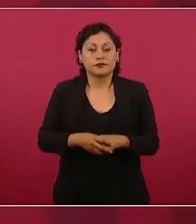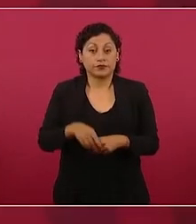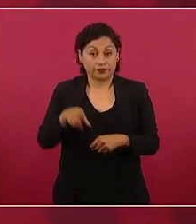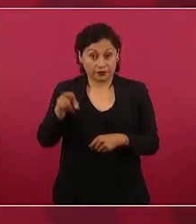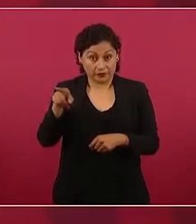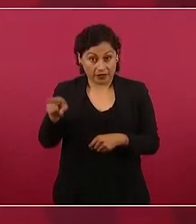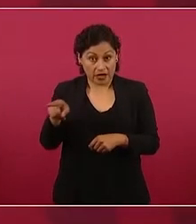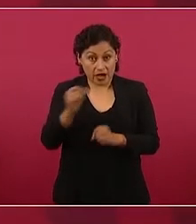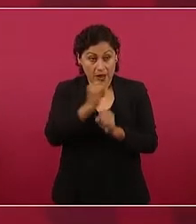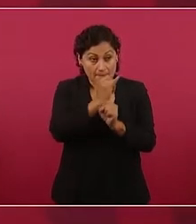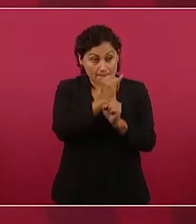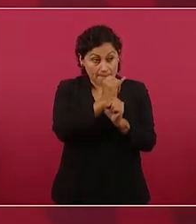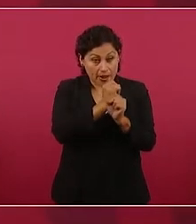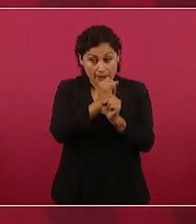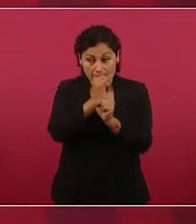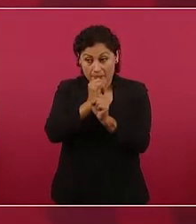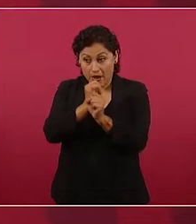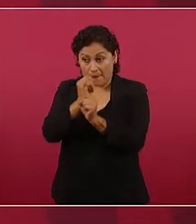los cables,